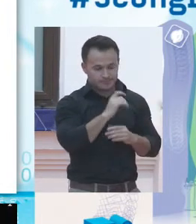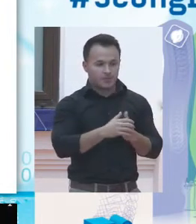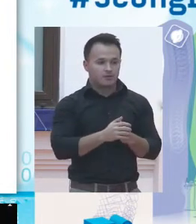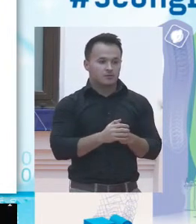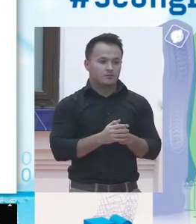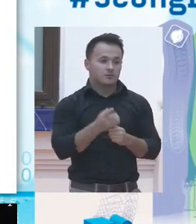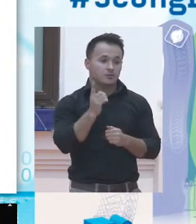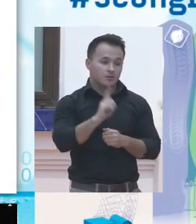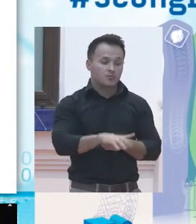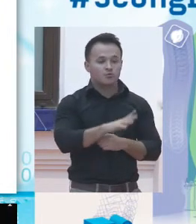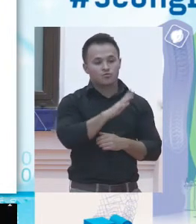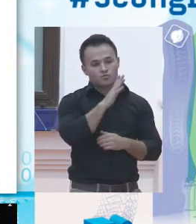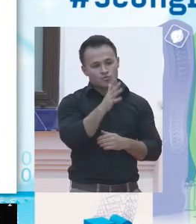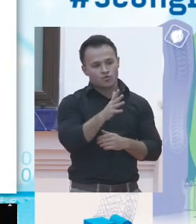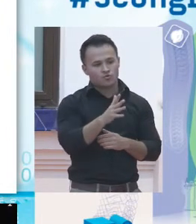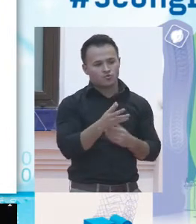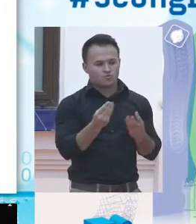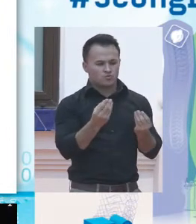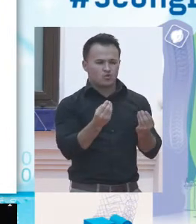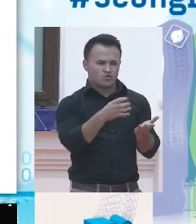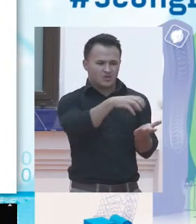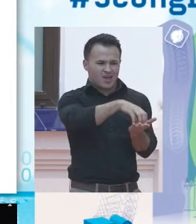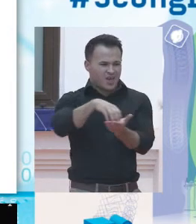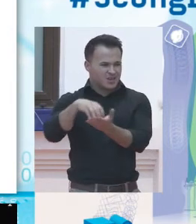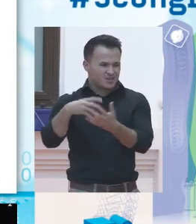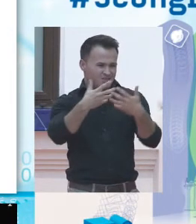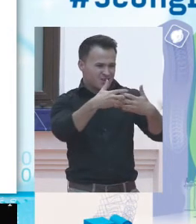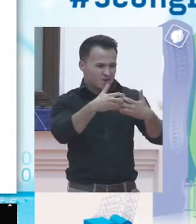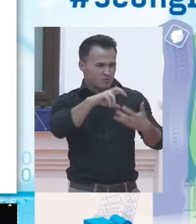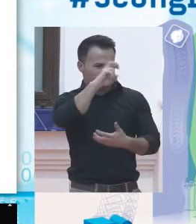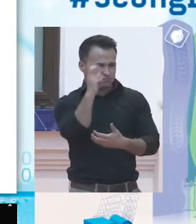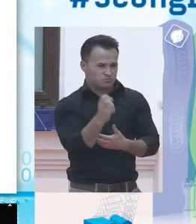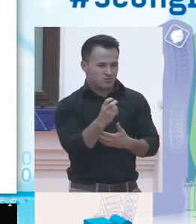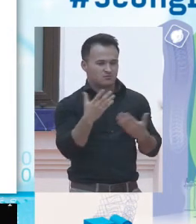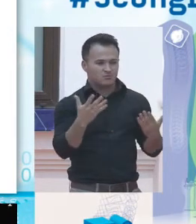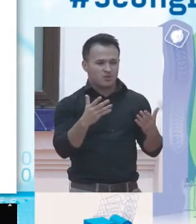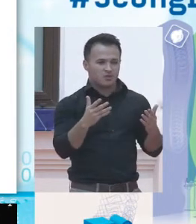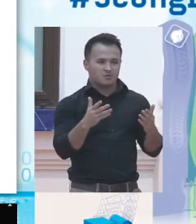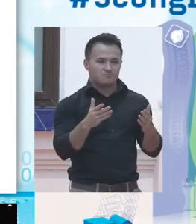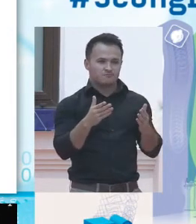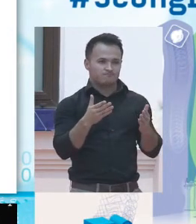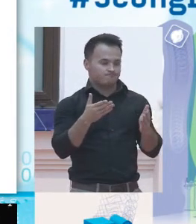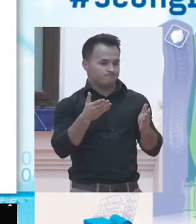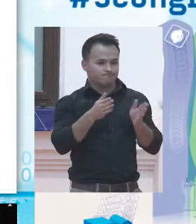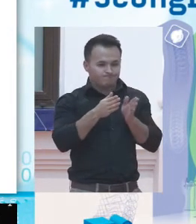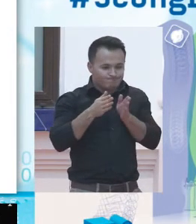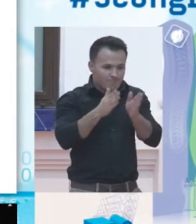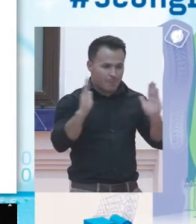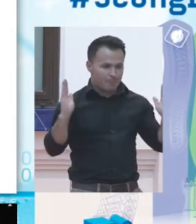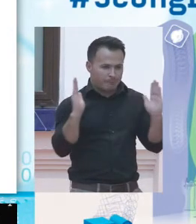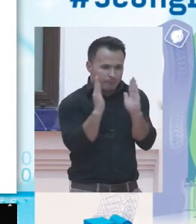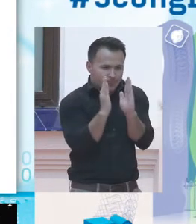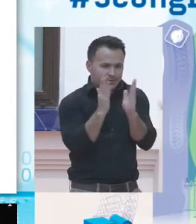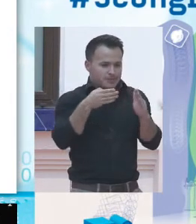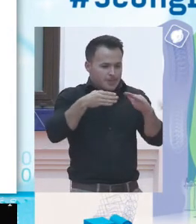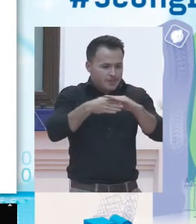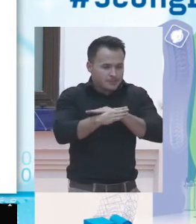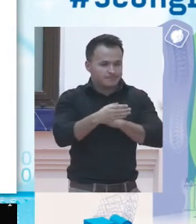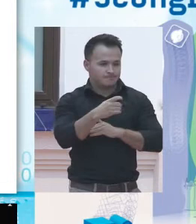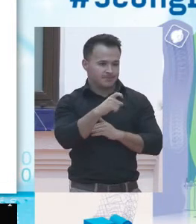También por la cantidad de cables y de equipos que tuvimos que tender se restringió muchísimo los espacios de paso, con lo que las personas que